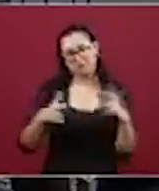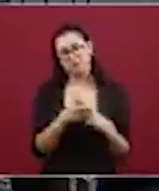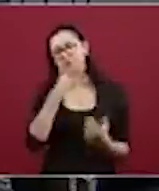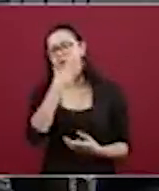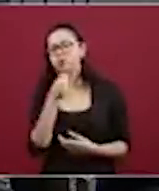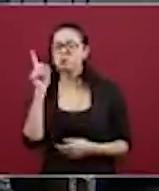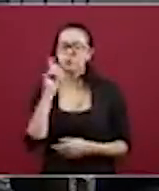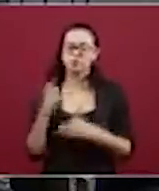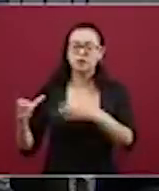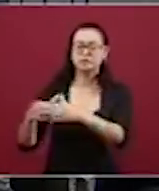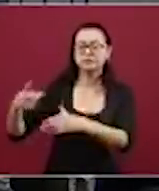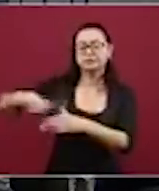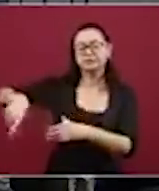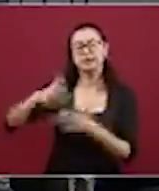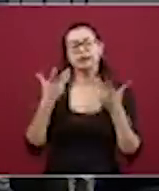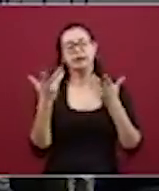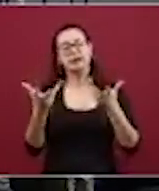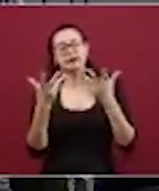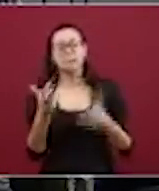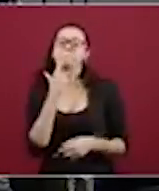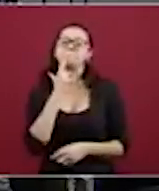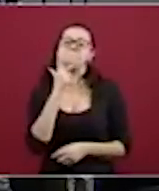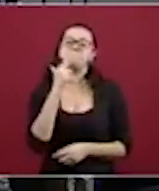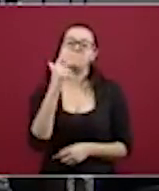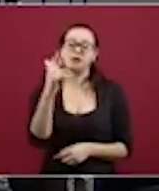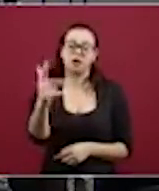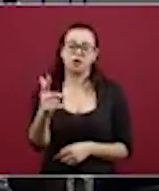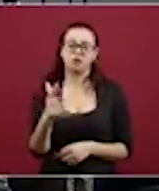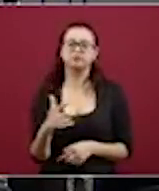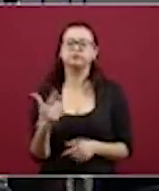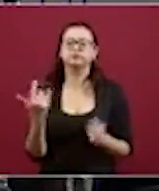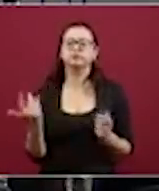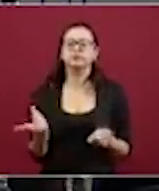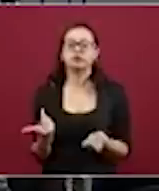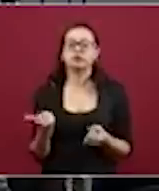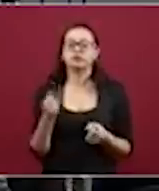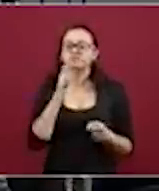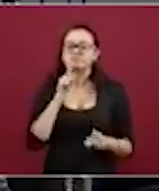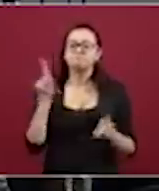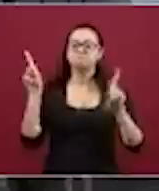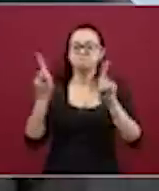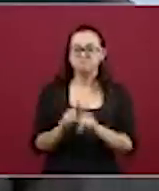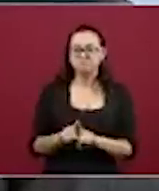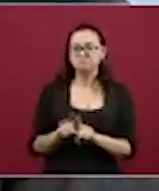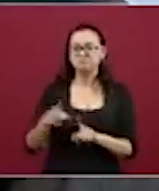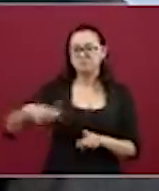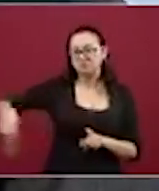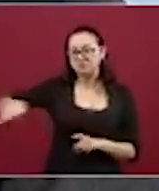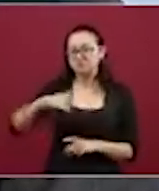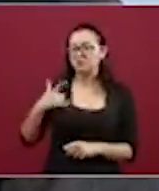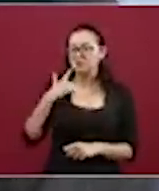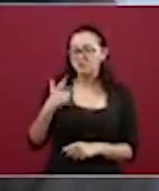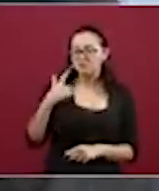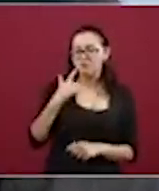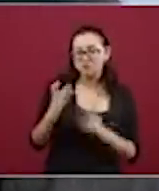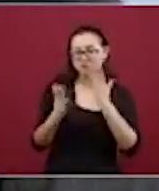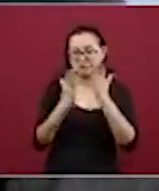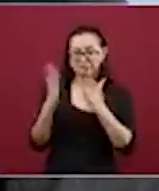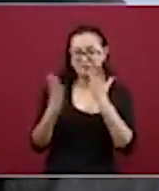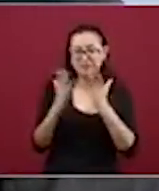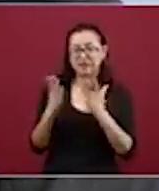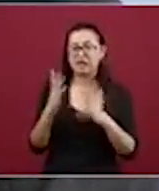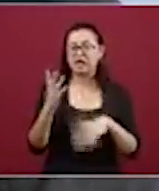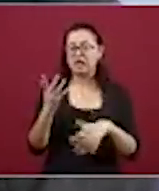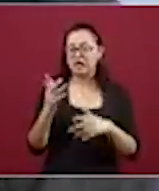esto nos lleva a que en el texto venga la enseñanza-aprendizaje en el centro de todo el esfuerzo educativo, no las